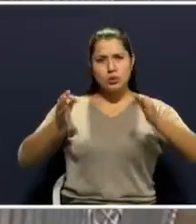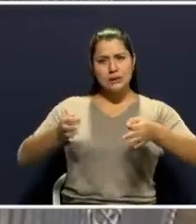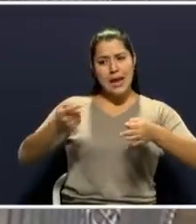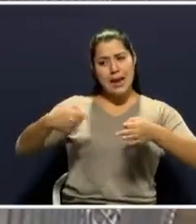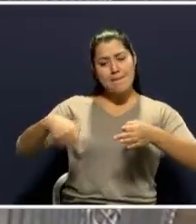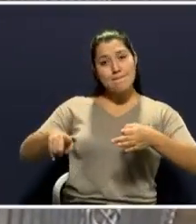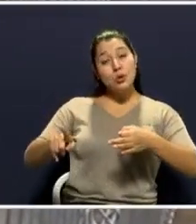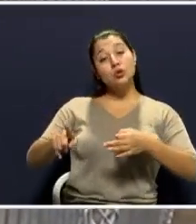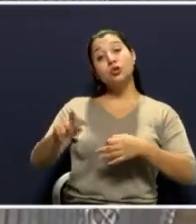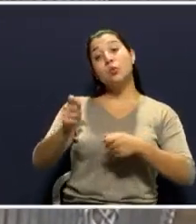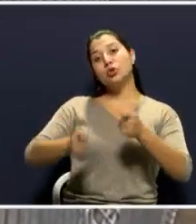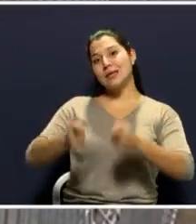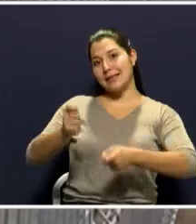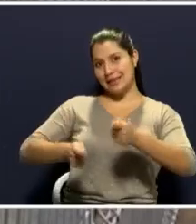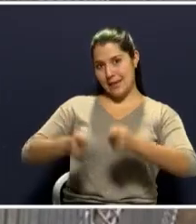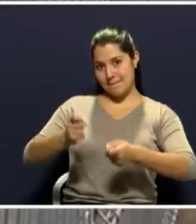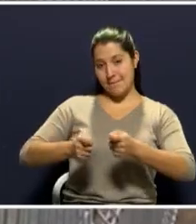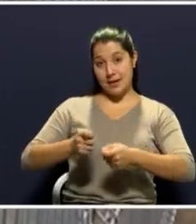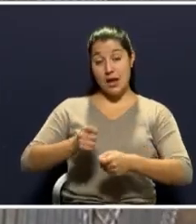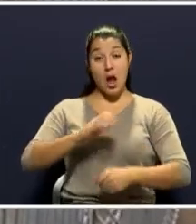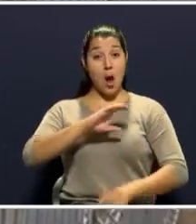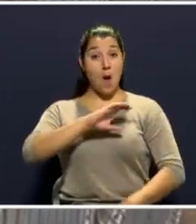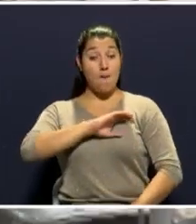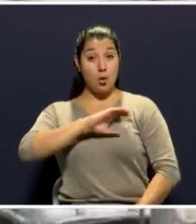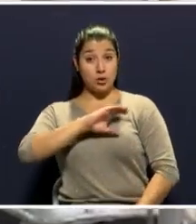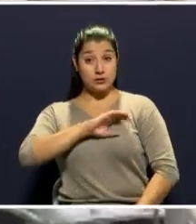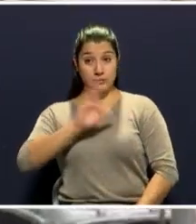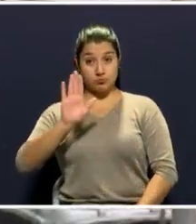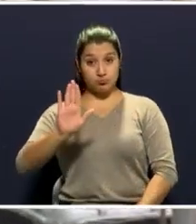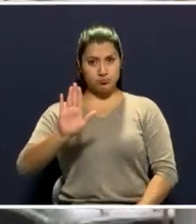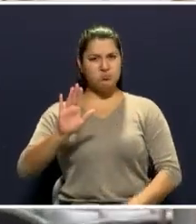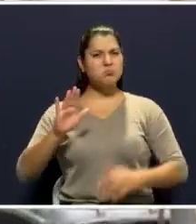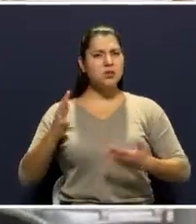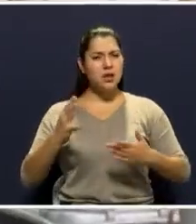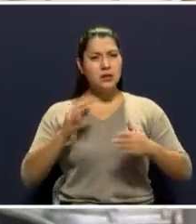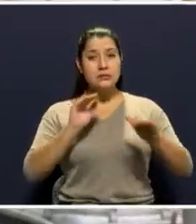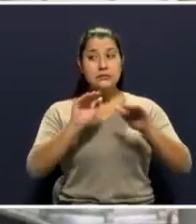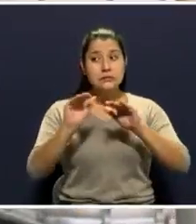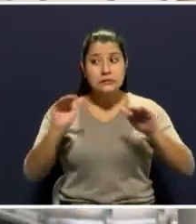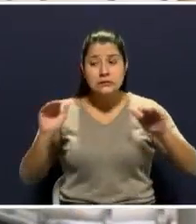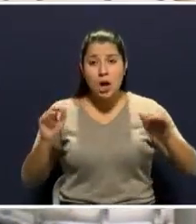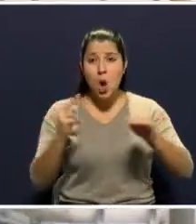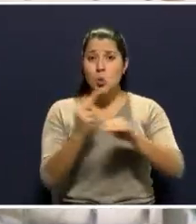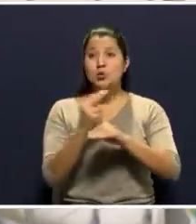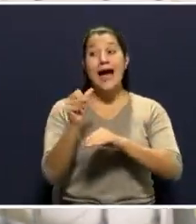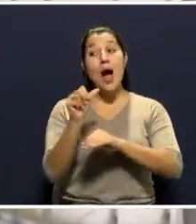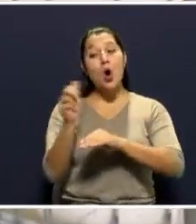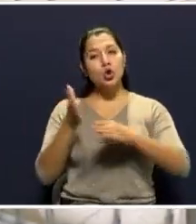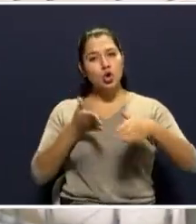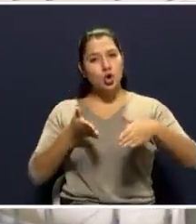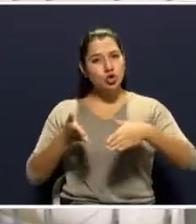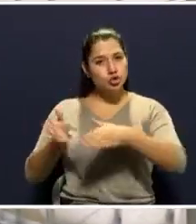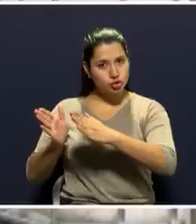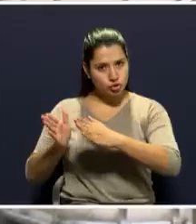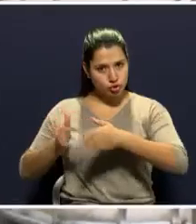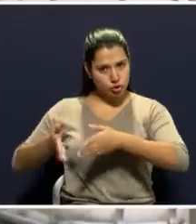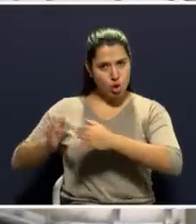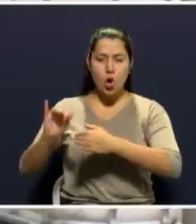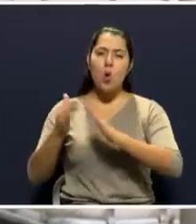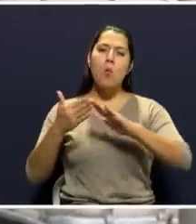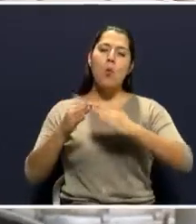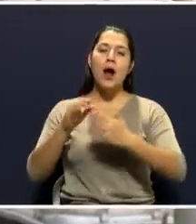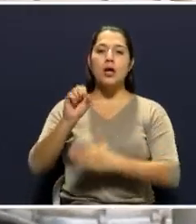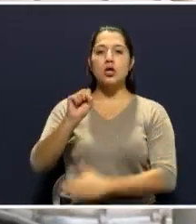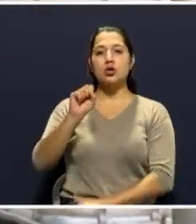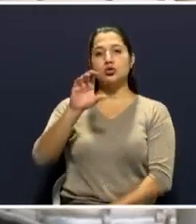de septiembre. La Policía de Tránsito instó a los conductores a tomar rutas alternas como el barrio del